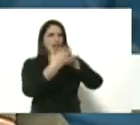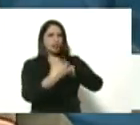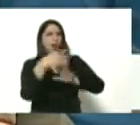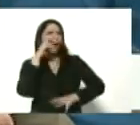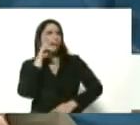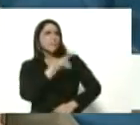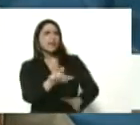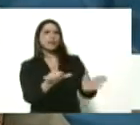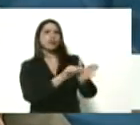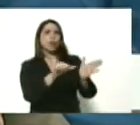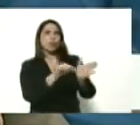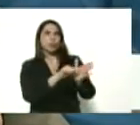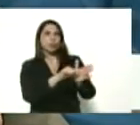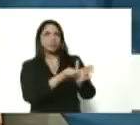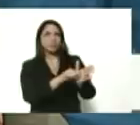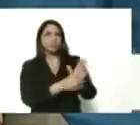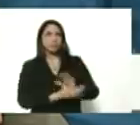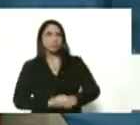es que